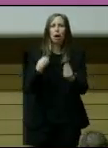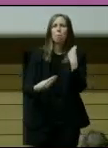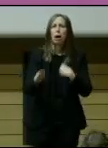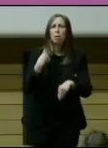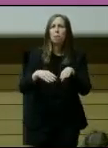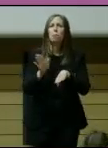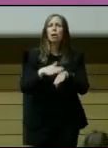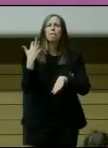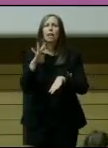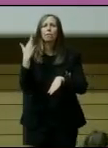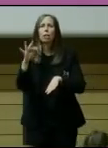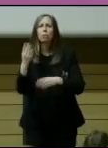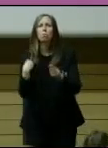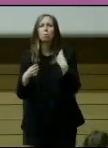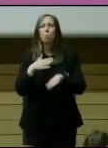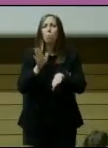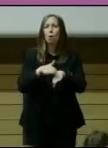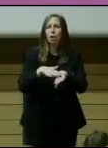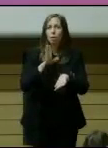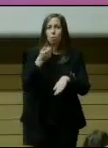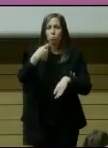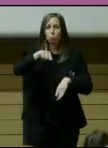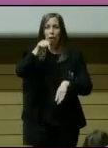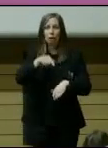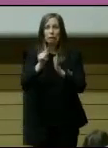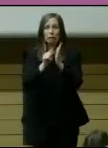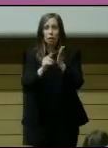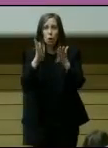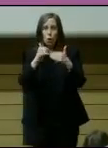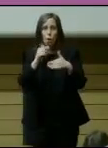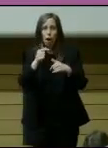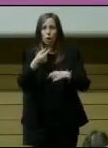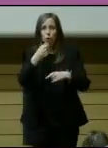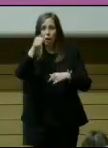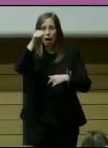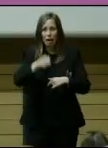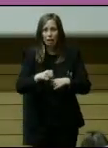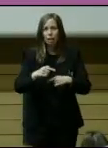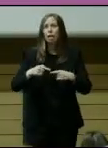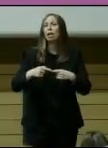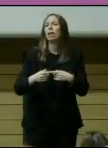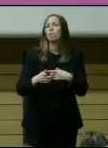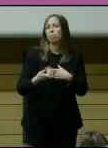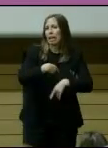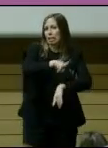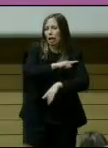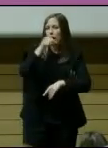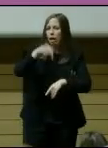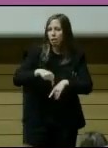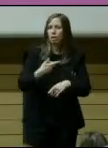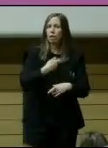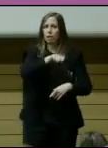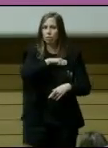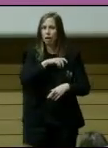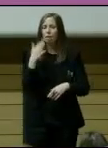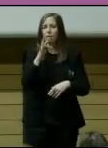tanto fentanilo, cuando no tenemos ningún indicador de que se esté consumiendo de manera ilícita y de abuso fentanilo, o